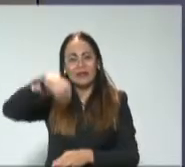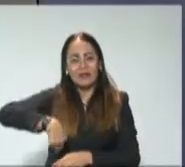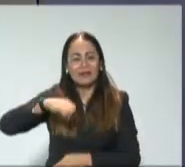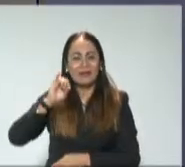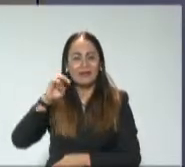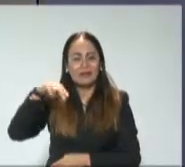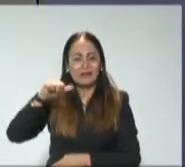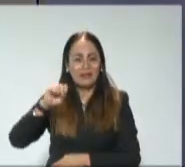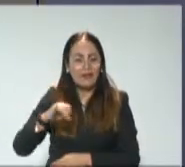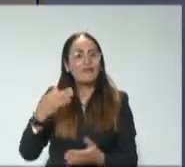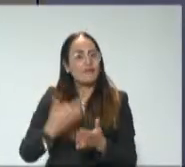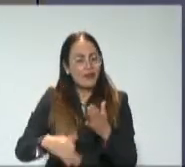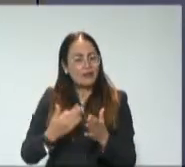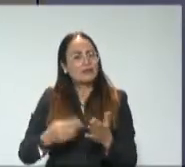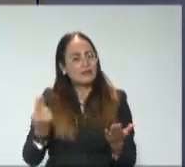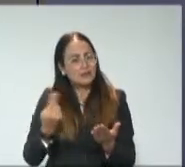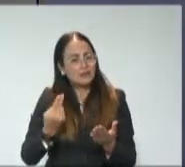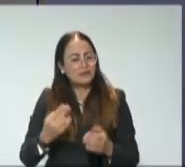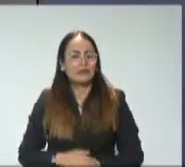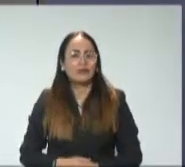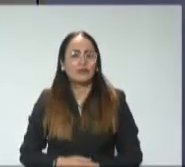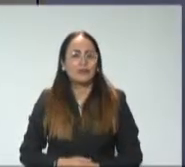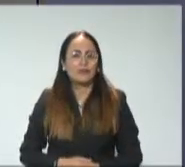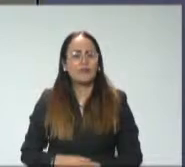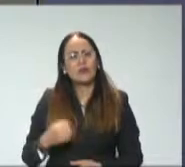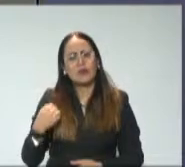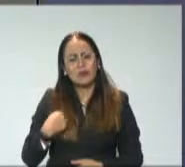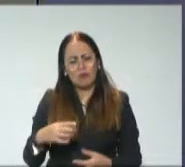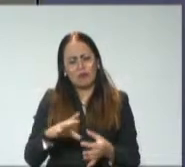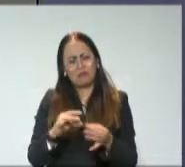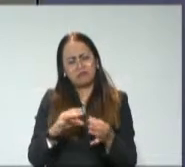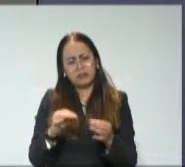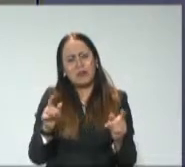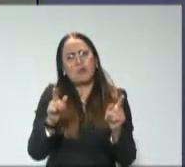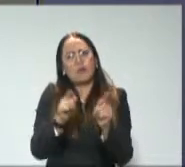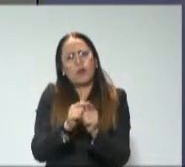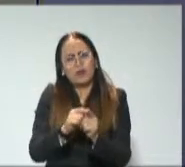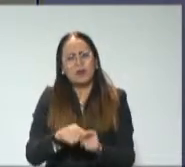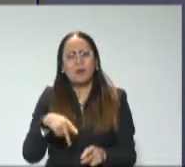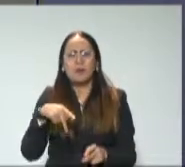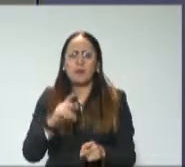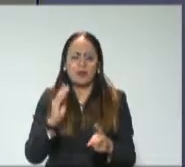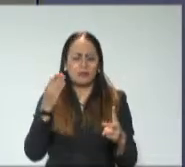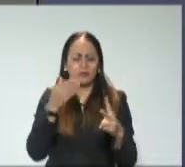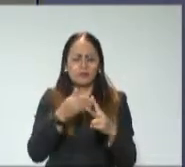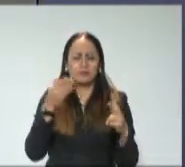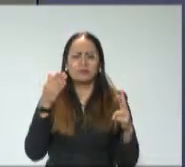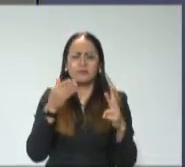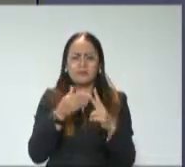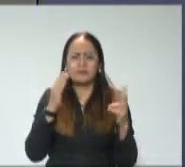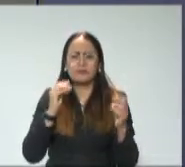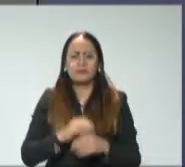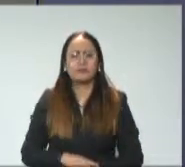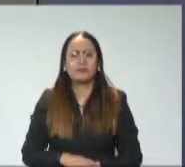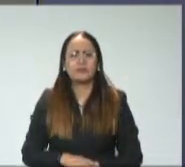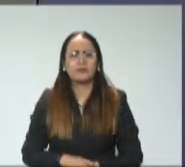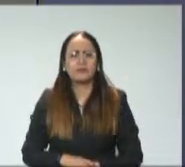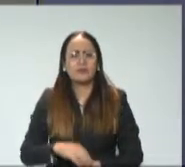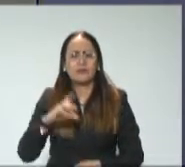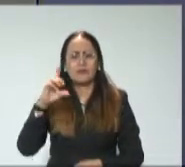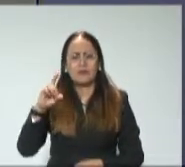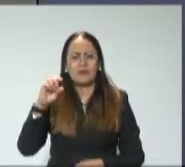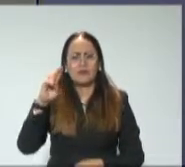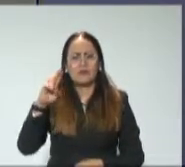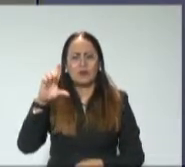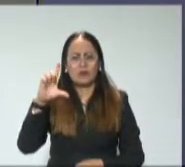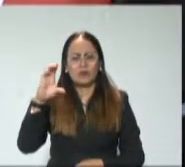muchos los necesita es muy poco lo que yo podría decir pero sí quiero agregar dos elementos la diputada dulce trajo a la mente